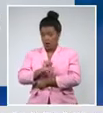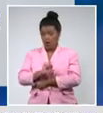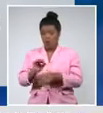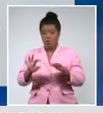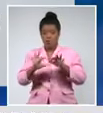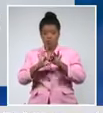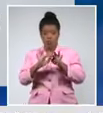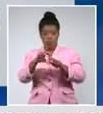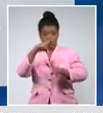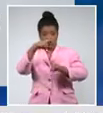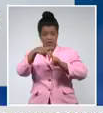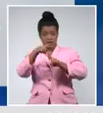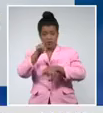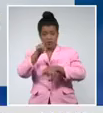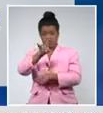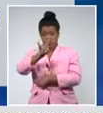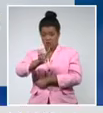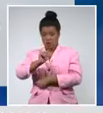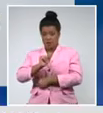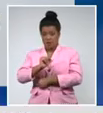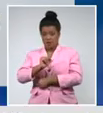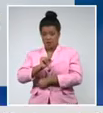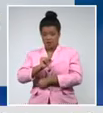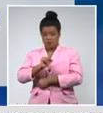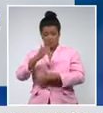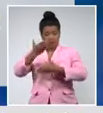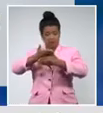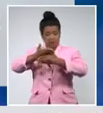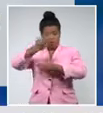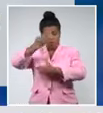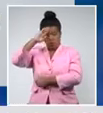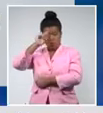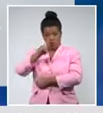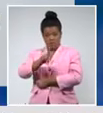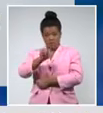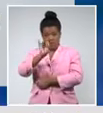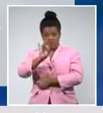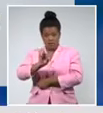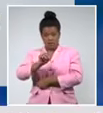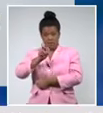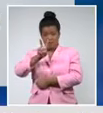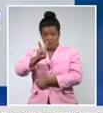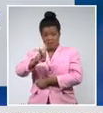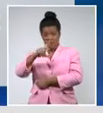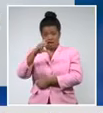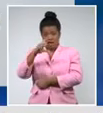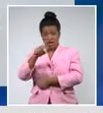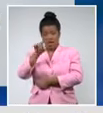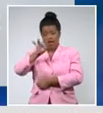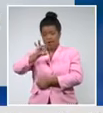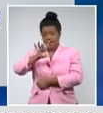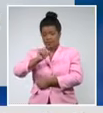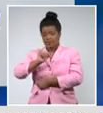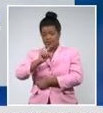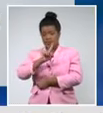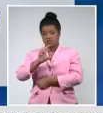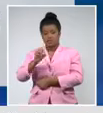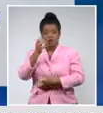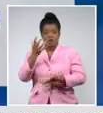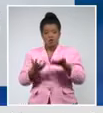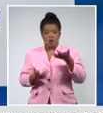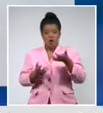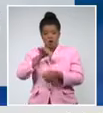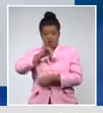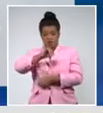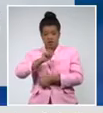Guantánamo 19, Santiago de Cuba 17, Villa Clara 15, Cienfuegos 6,